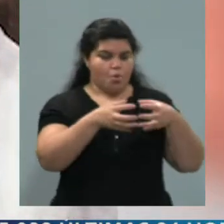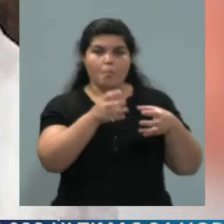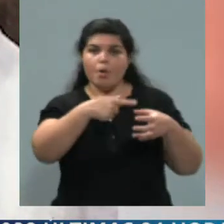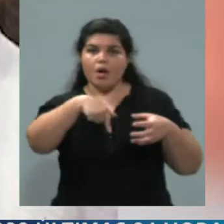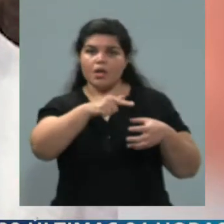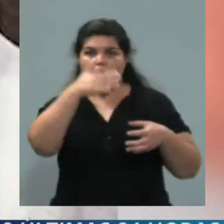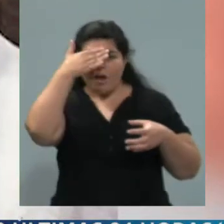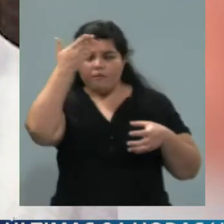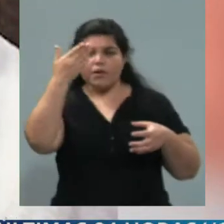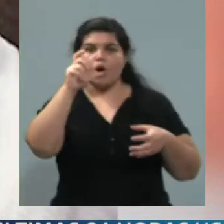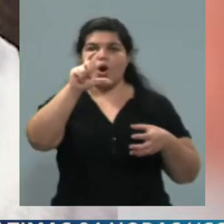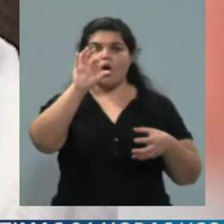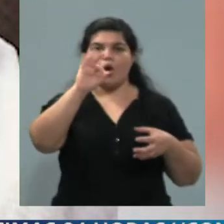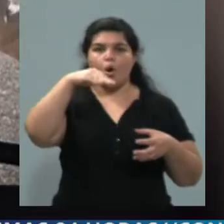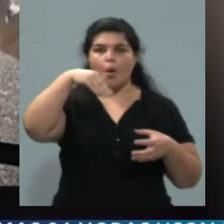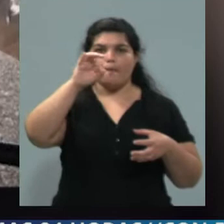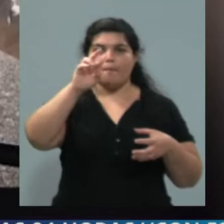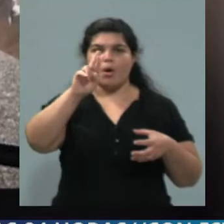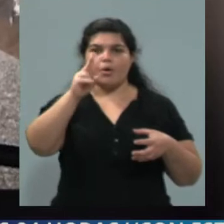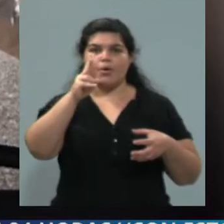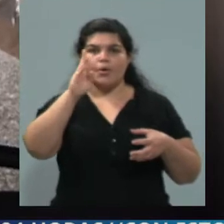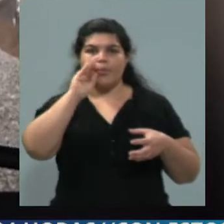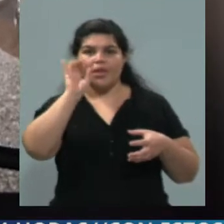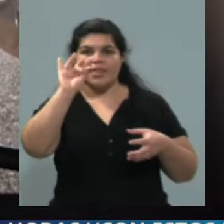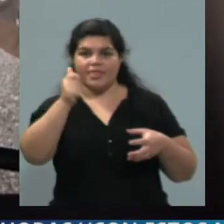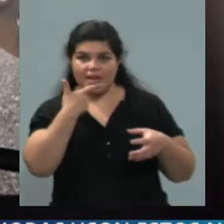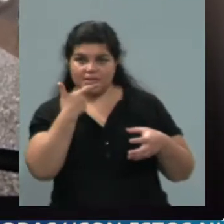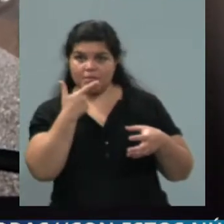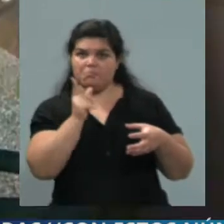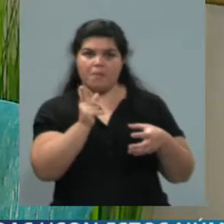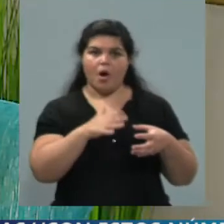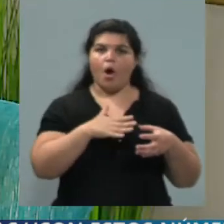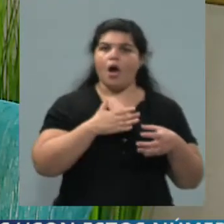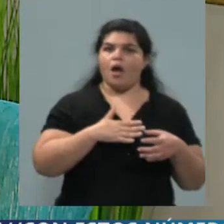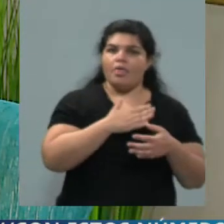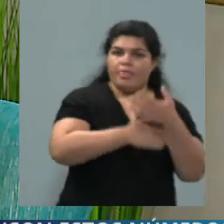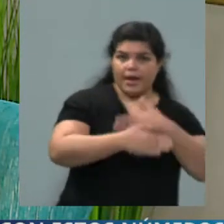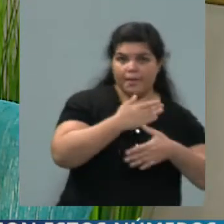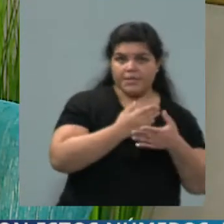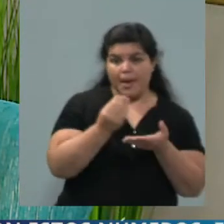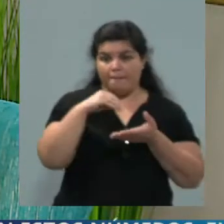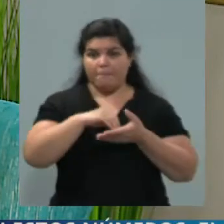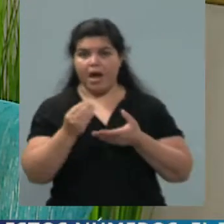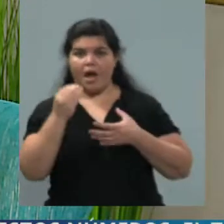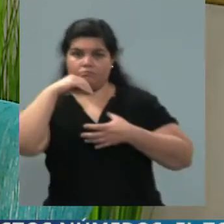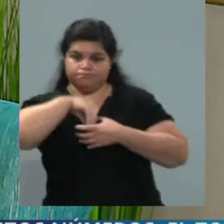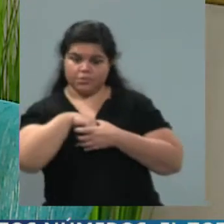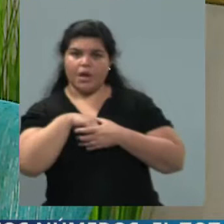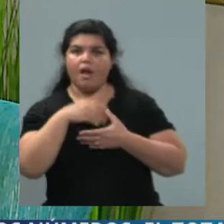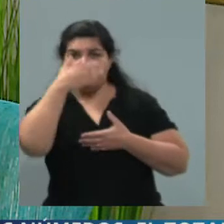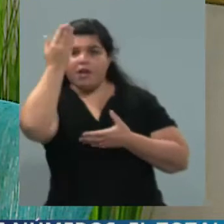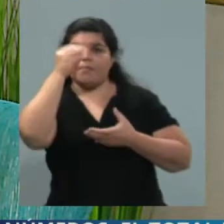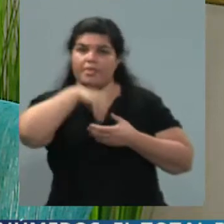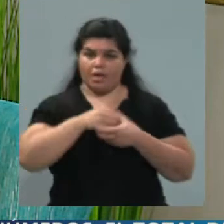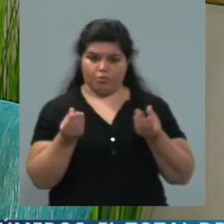que se llaman comórbidas, que acompañan a la discapacidad. Vos sabés, Alejandra, cuando salió el reclamo, nosotros